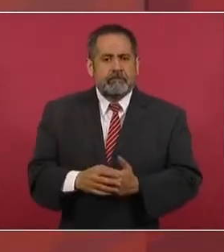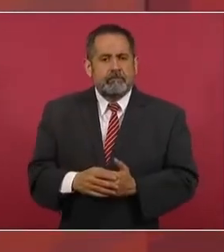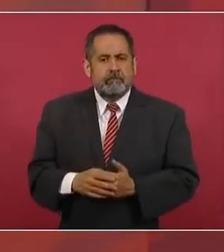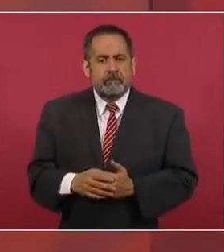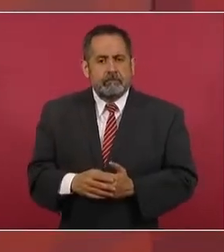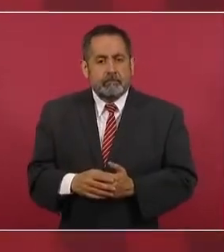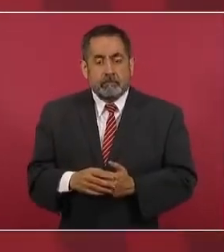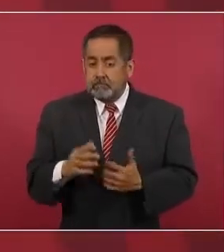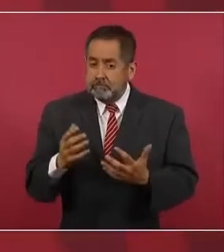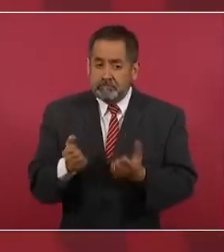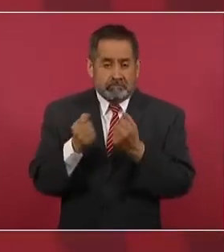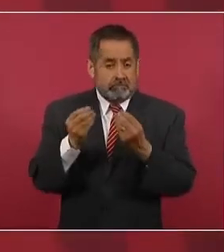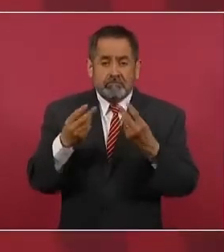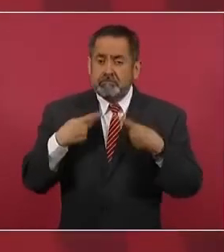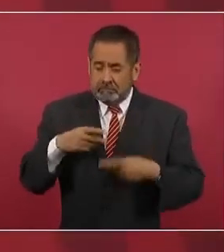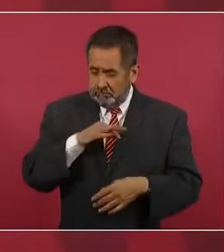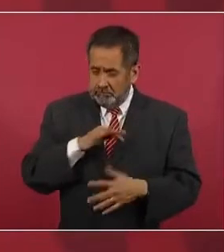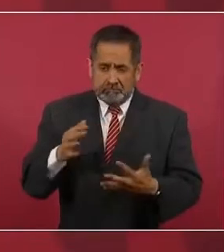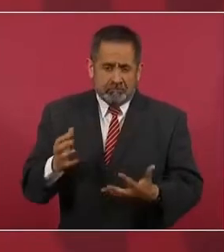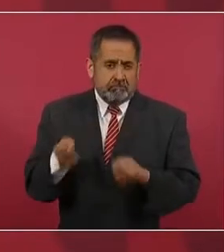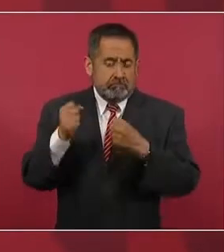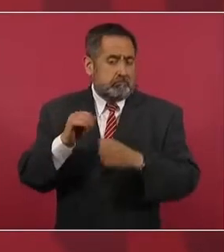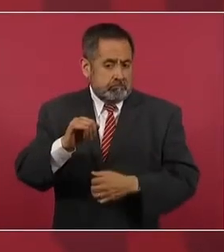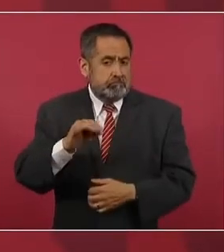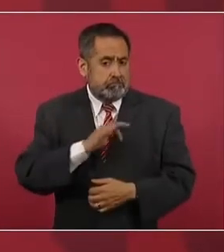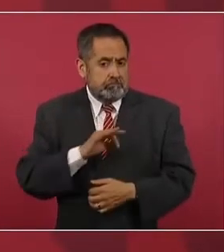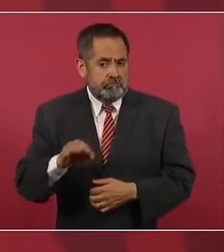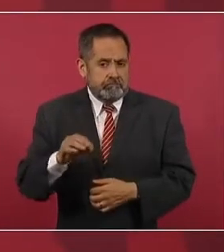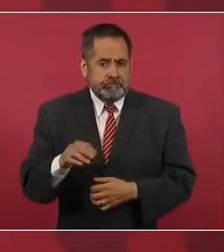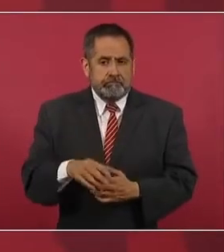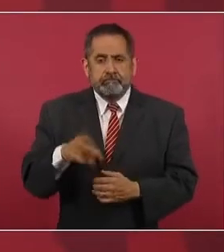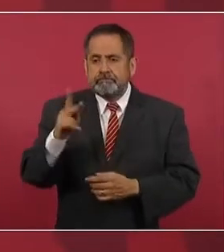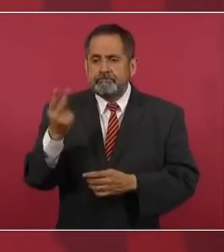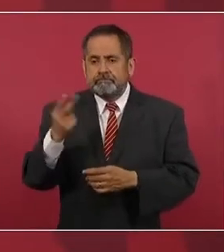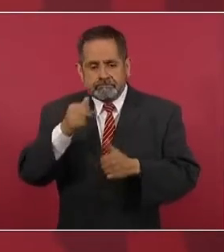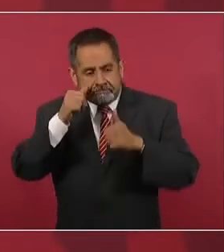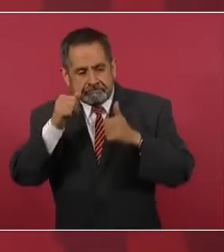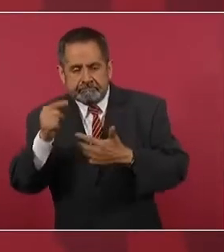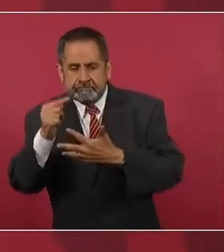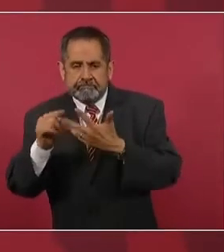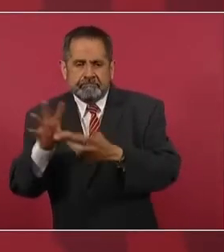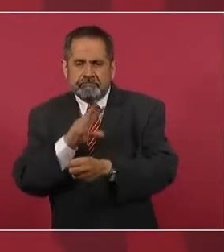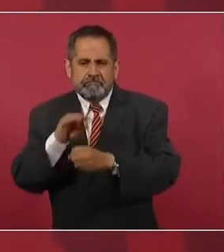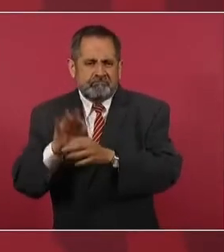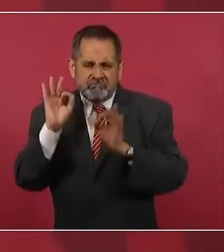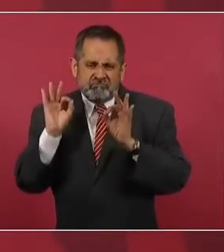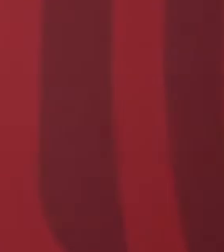muchos se pueden salvar. Sí hay esa atención.